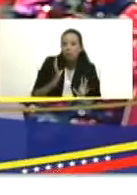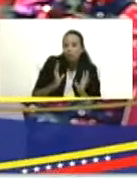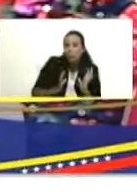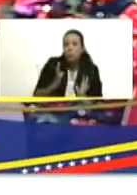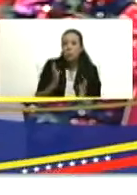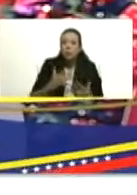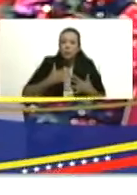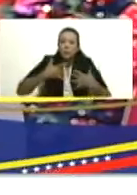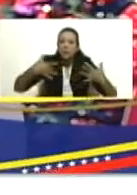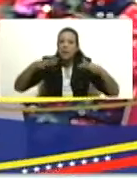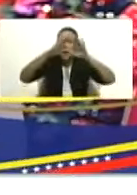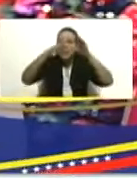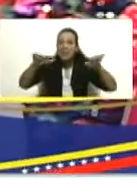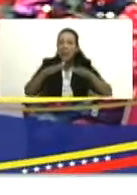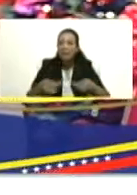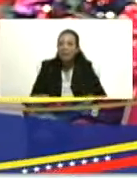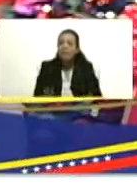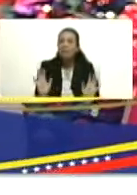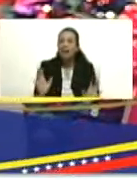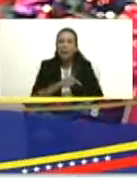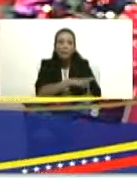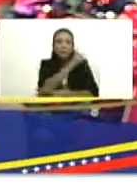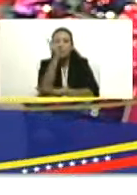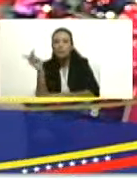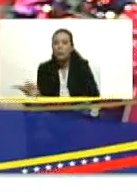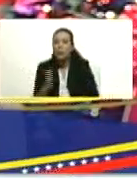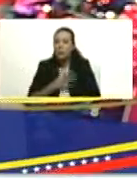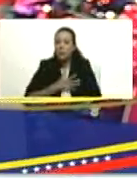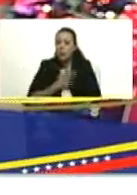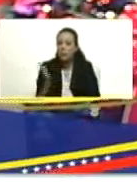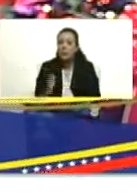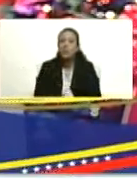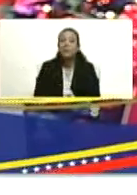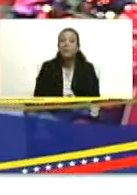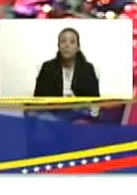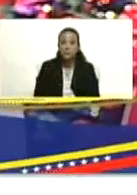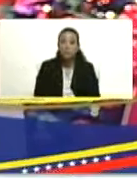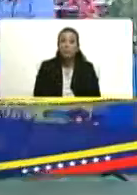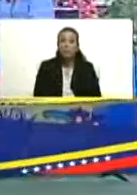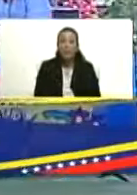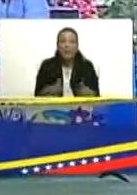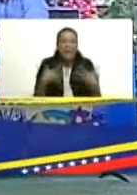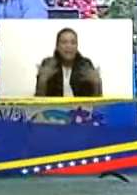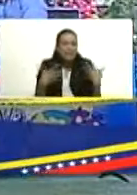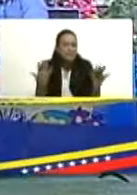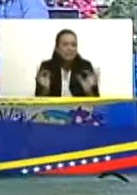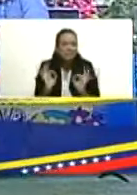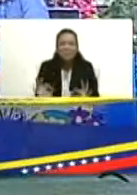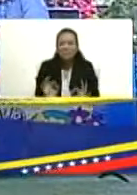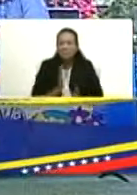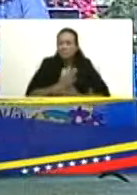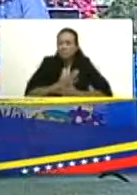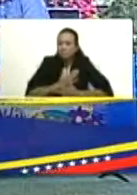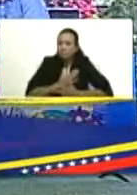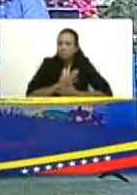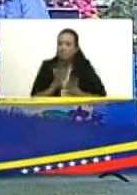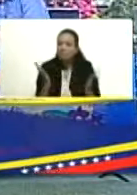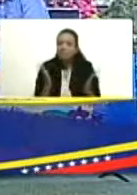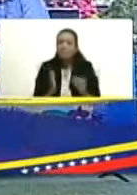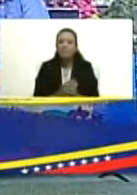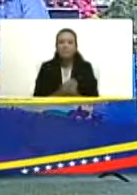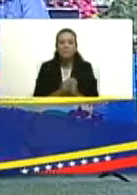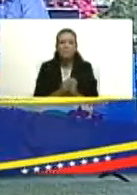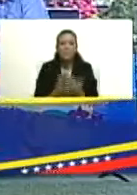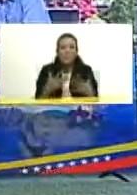el espíritu de la Navidad y la alegría, el